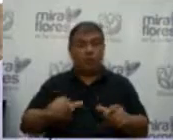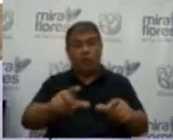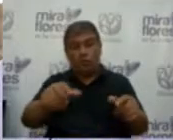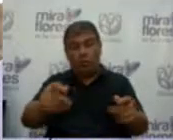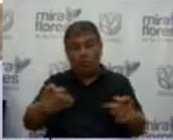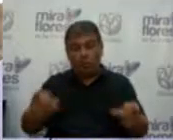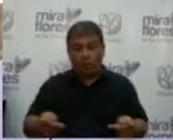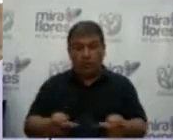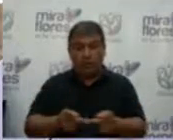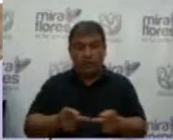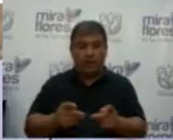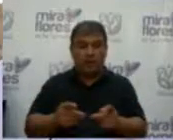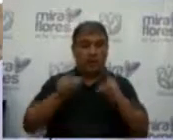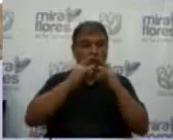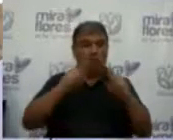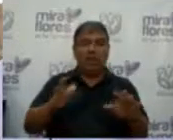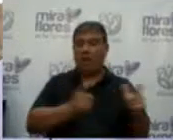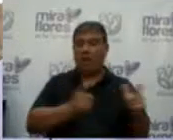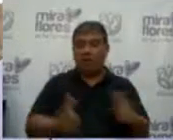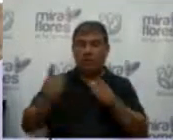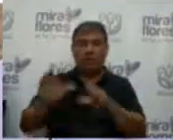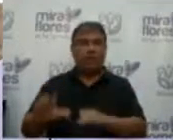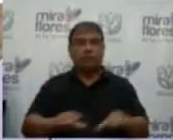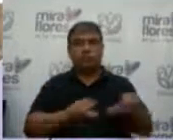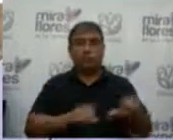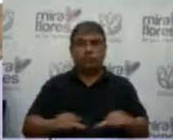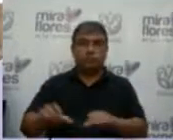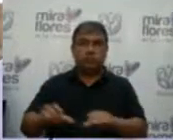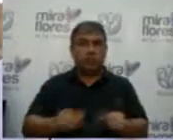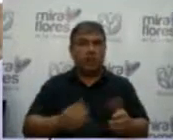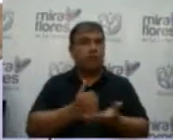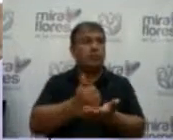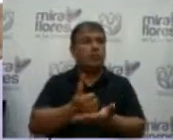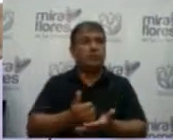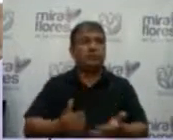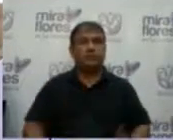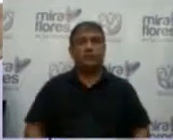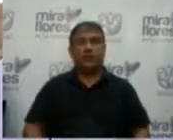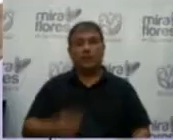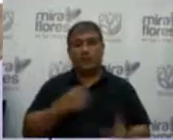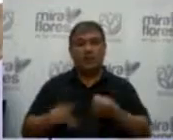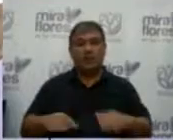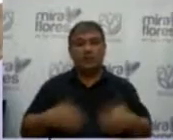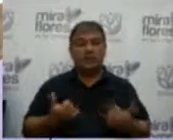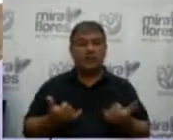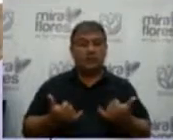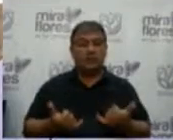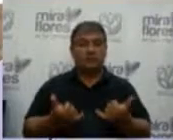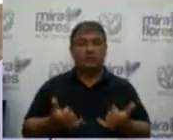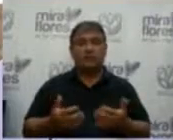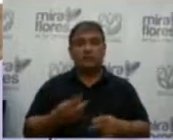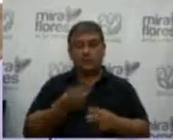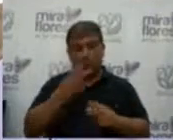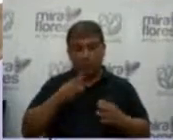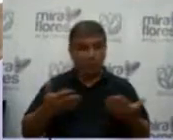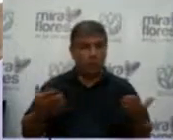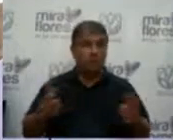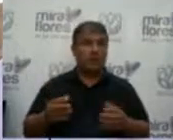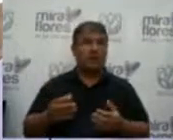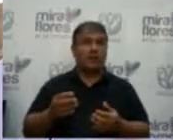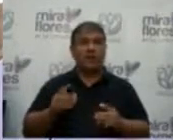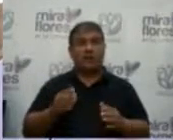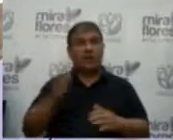espacios de campaña listos para poder actuar, ¿no? Entonces, esto es lo que estamos viendo ahora, y si no hay alguna